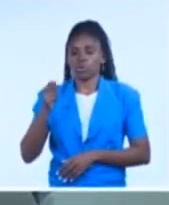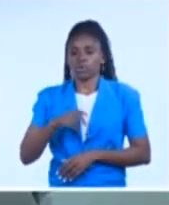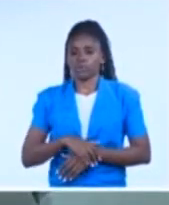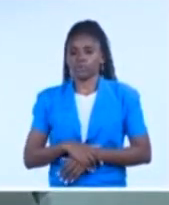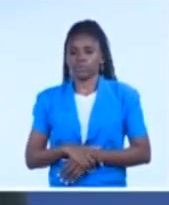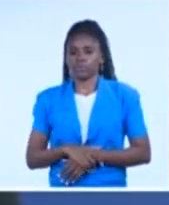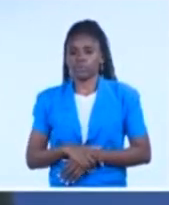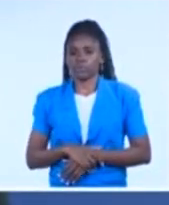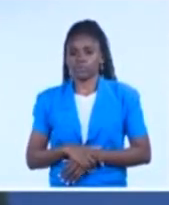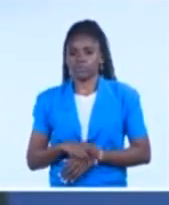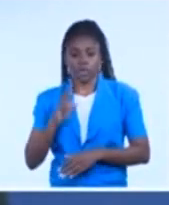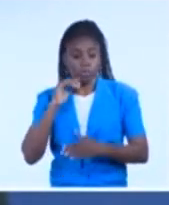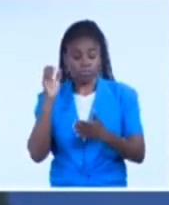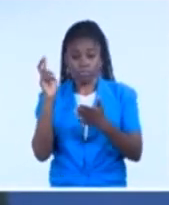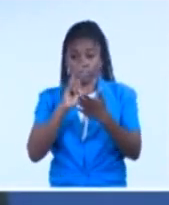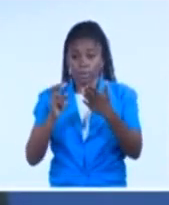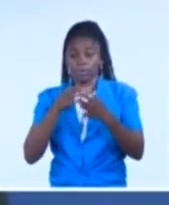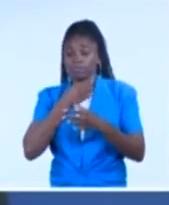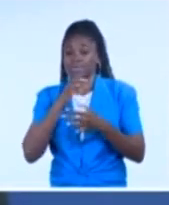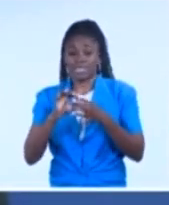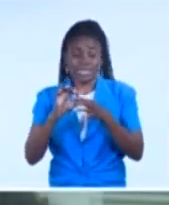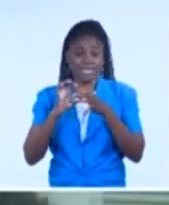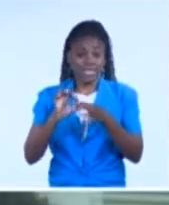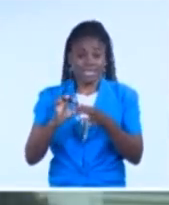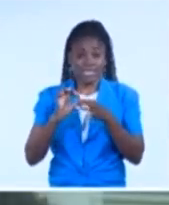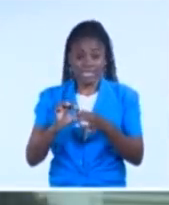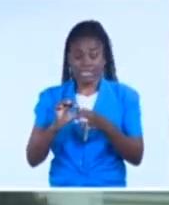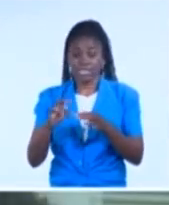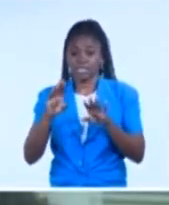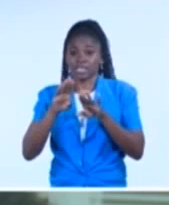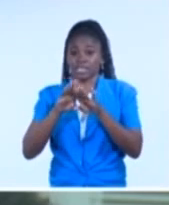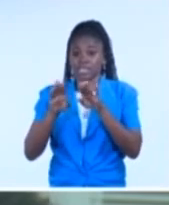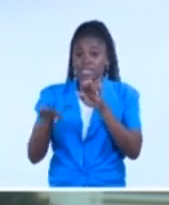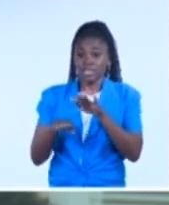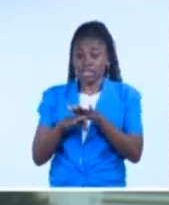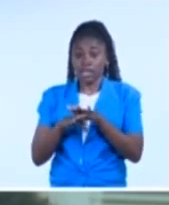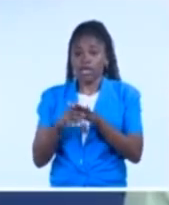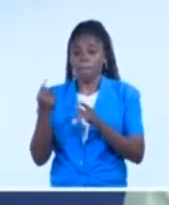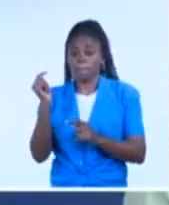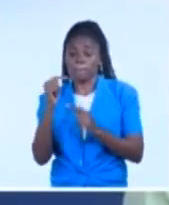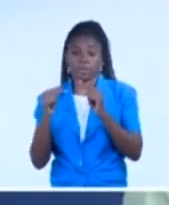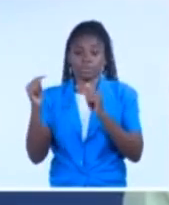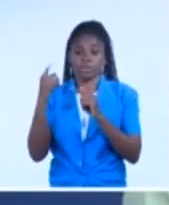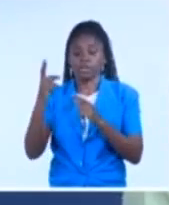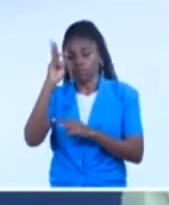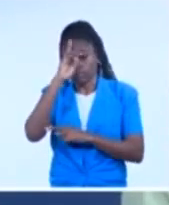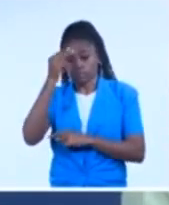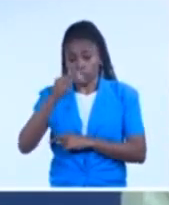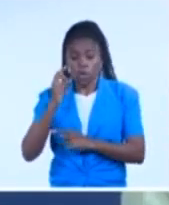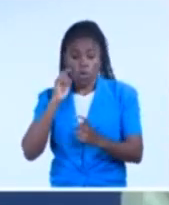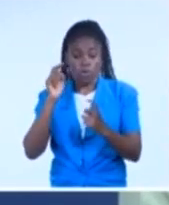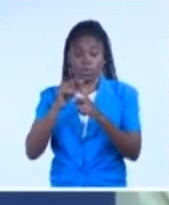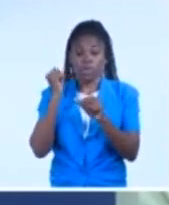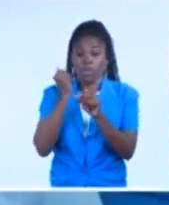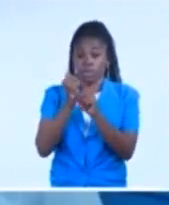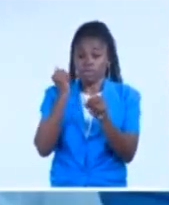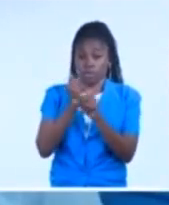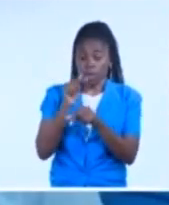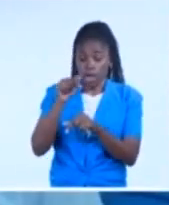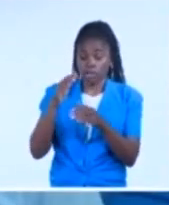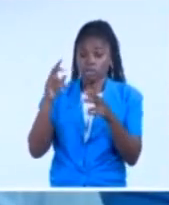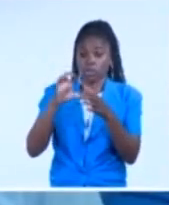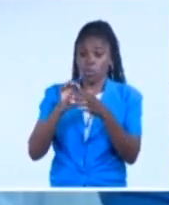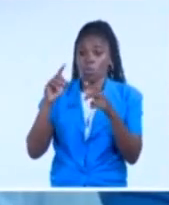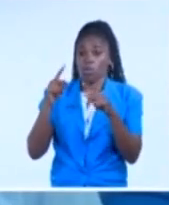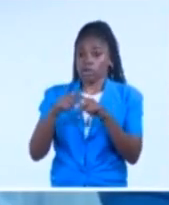El examen crítico de las causas que ocasionaron el debilitamiento de los principales indicadores de salud y objetivos de trabajo del sector en Guantánamo